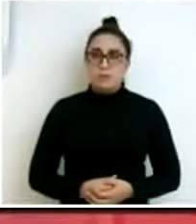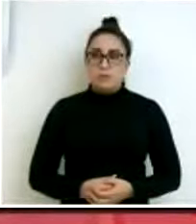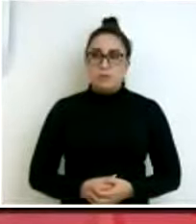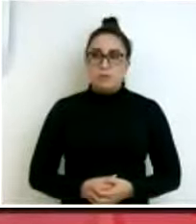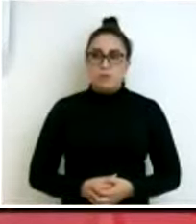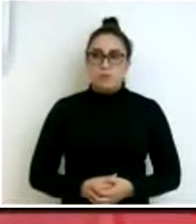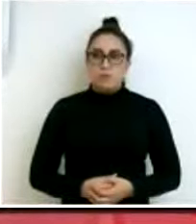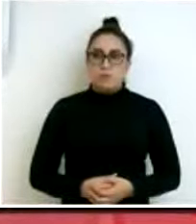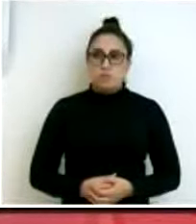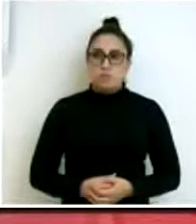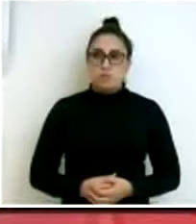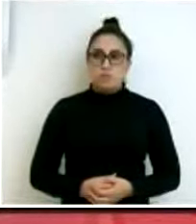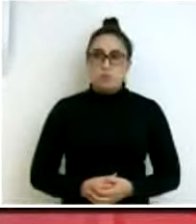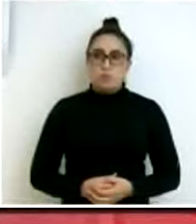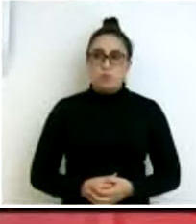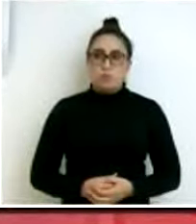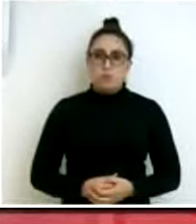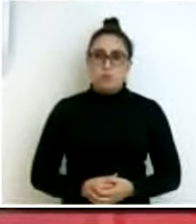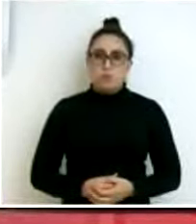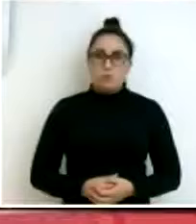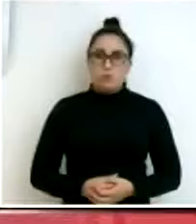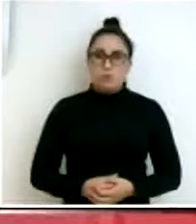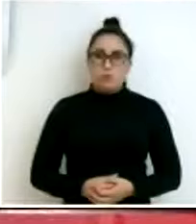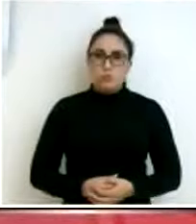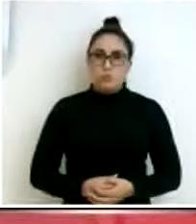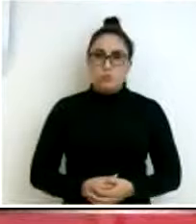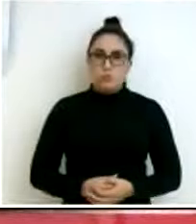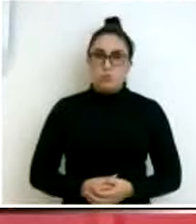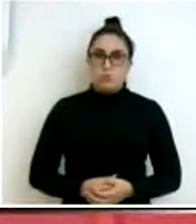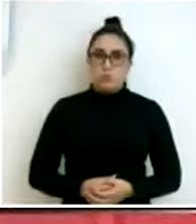Sí, por favor. Ay, no, ya quedé muy alto.